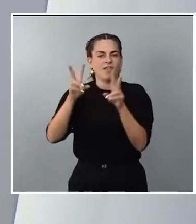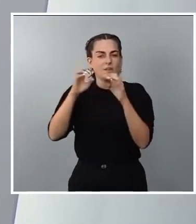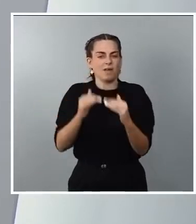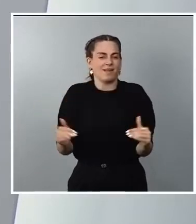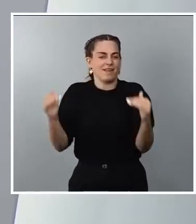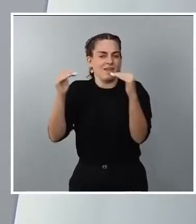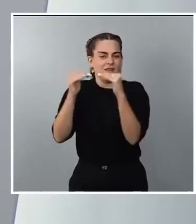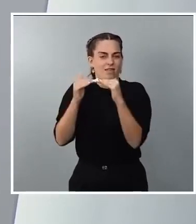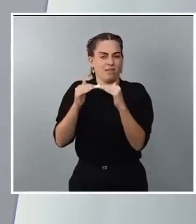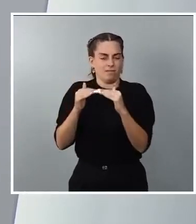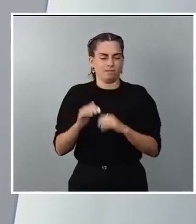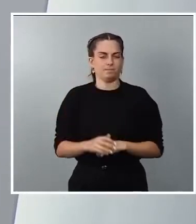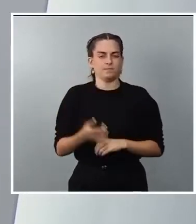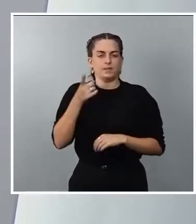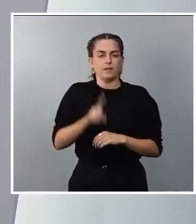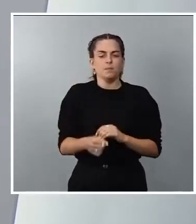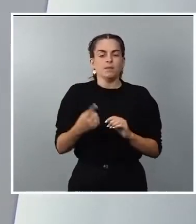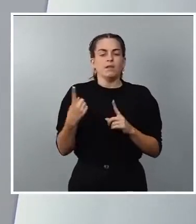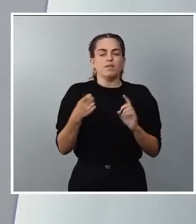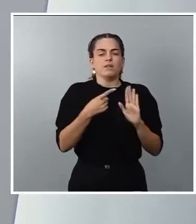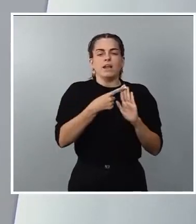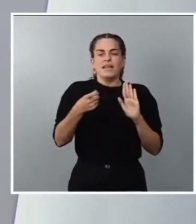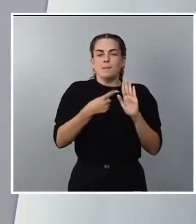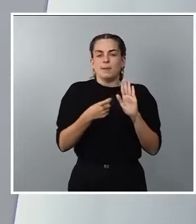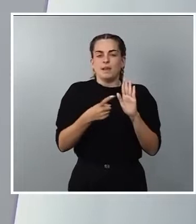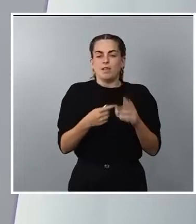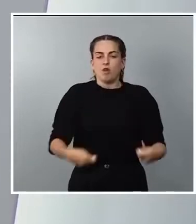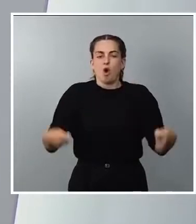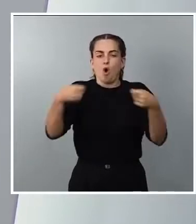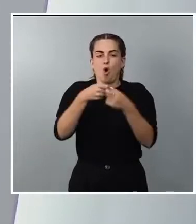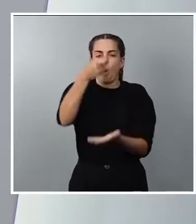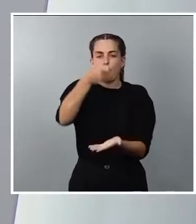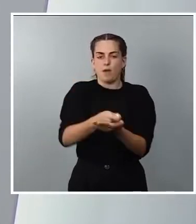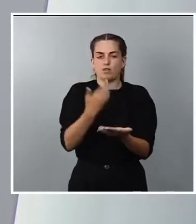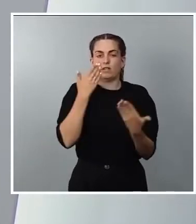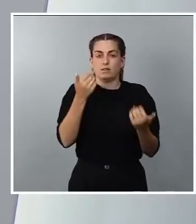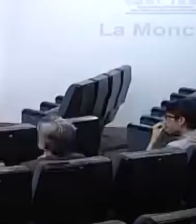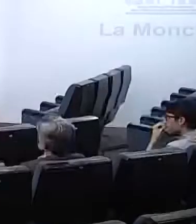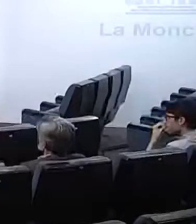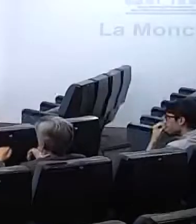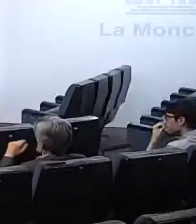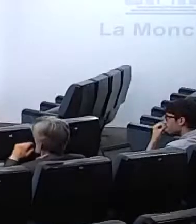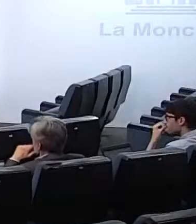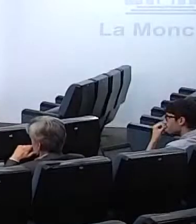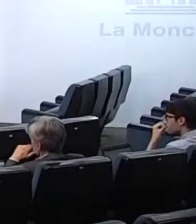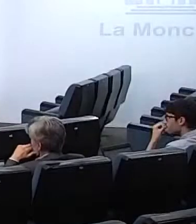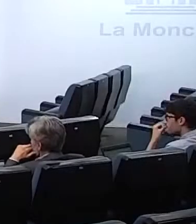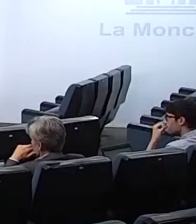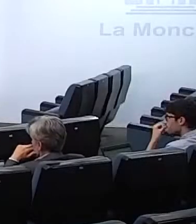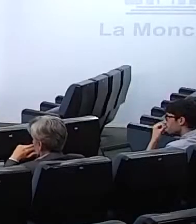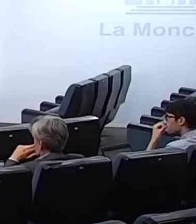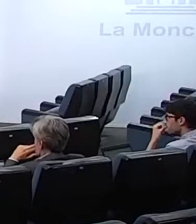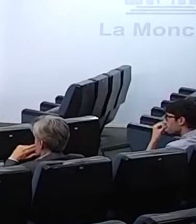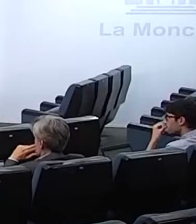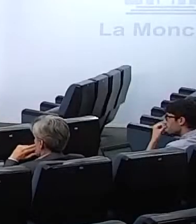la eliminación de los copagos sanitarios, algunos de los cuales existentes hasta ahora. En materia científica, el